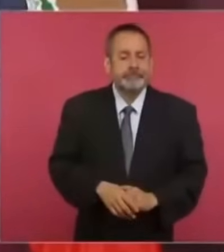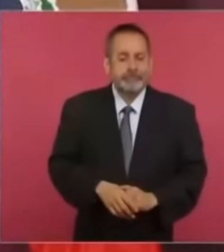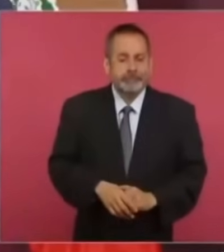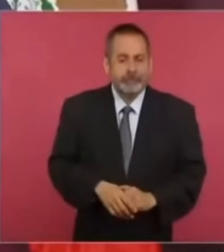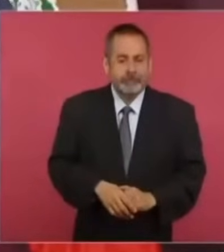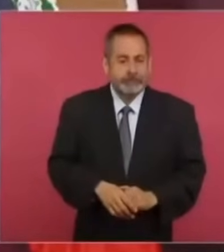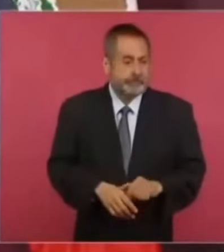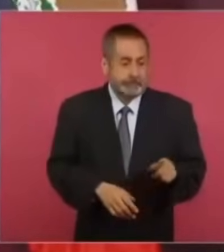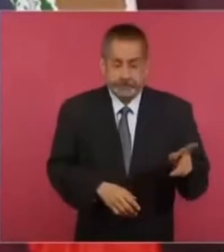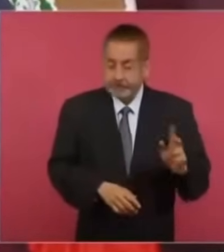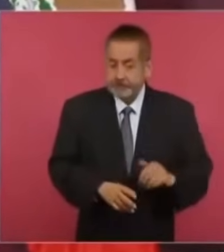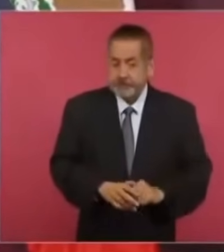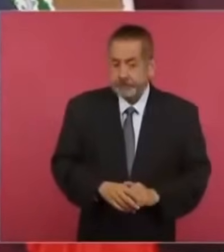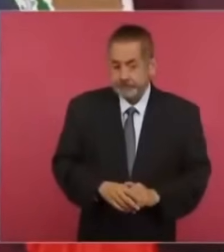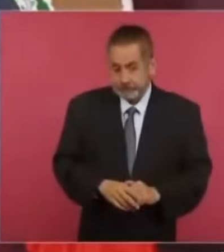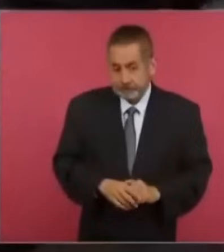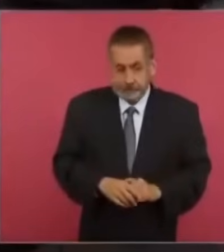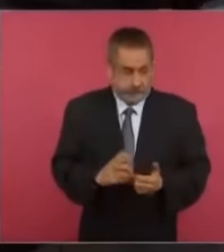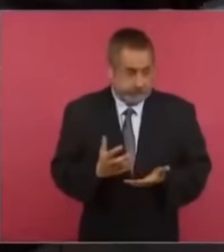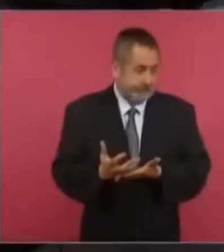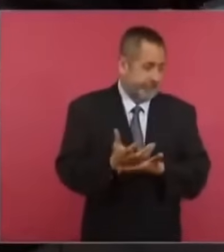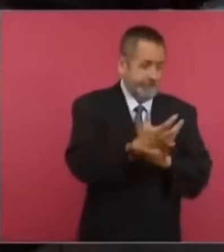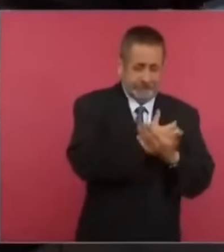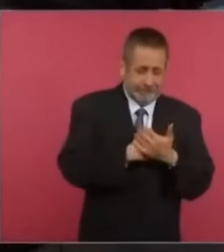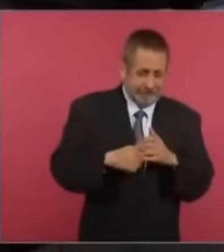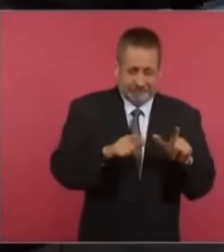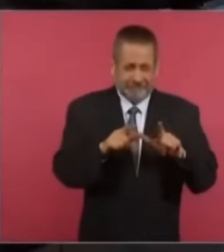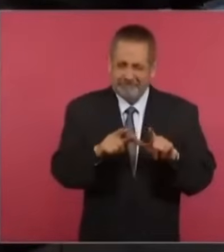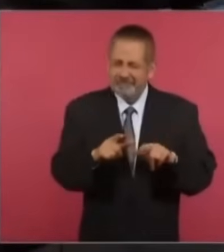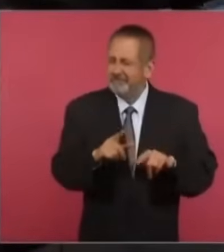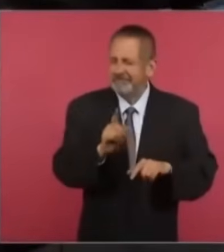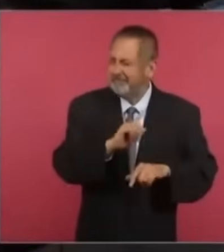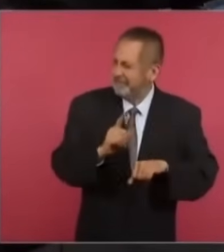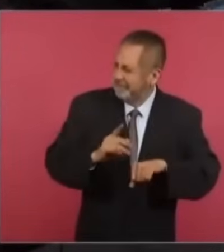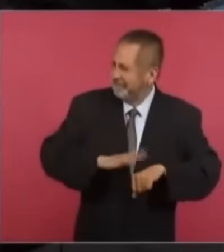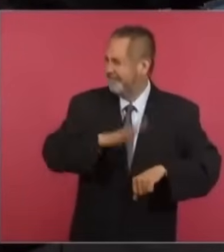porque ni siquiera con esos sueldos